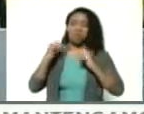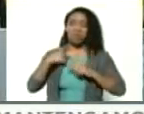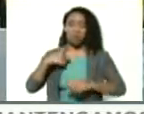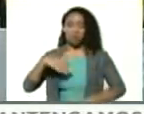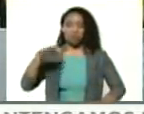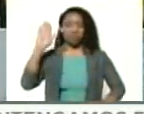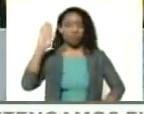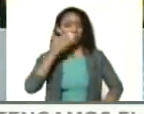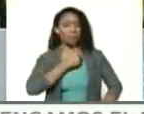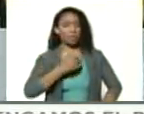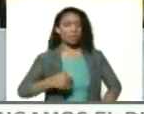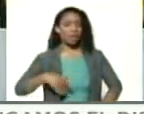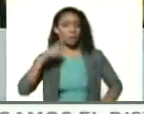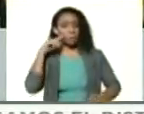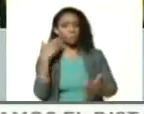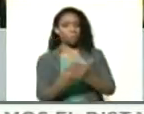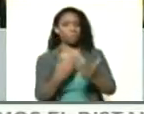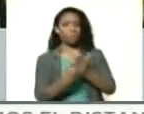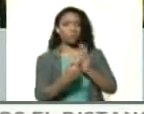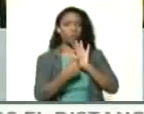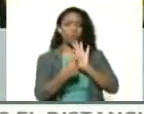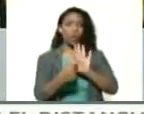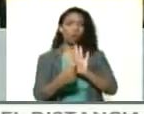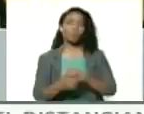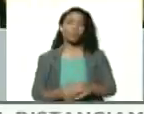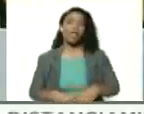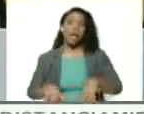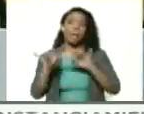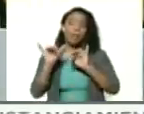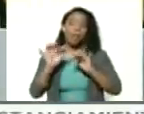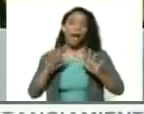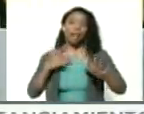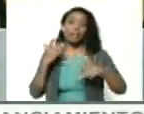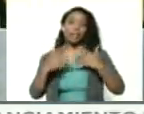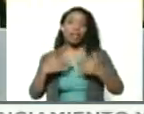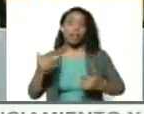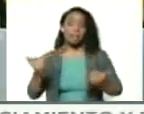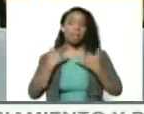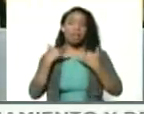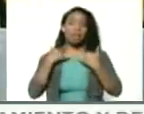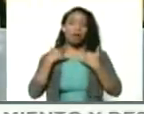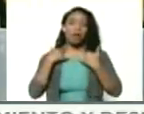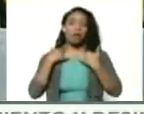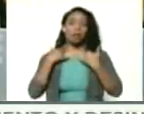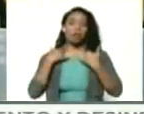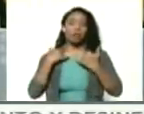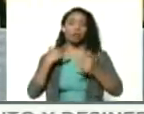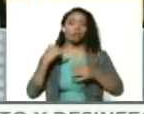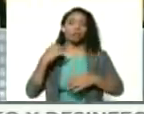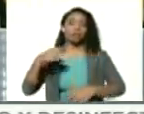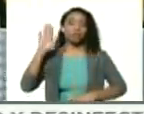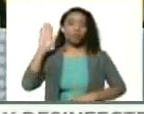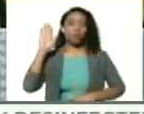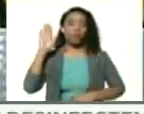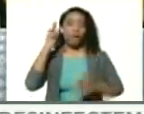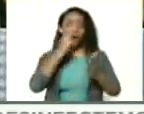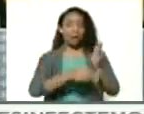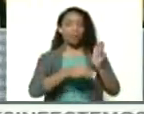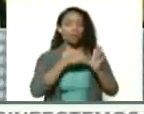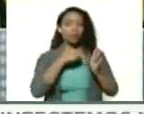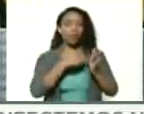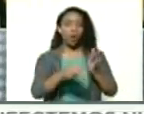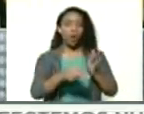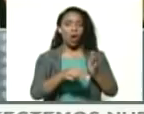Son cosas que hay que mostrar. Y en el mismo acto de autojuramentación, eliminó la República